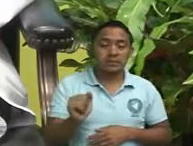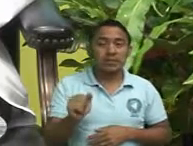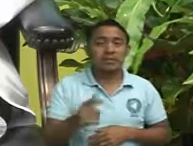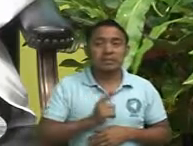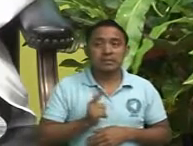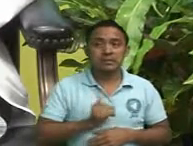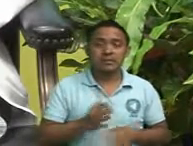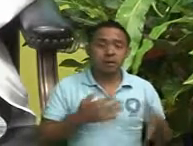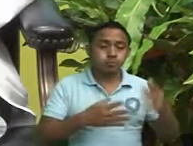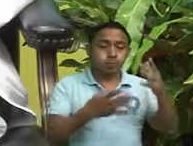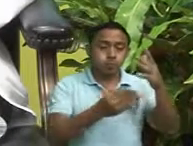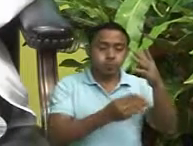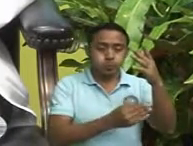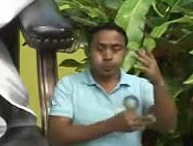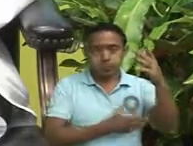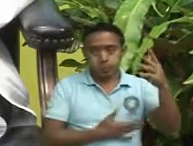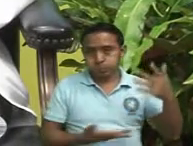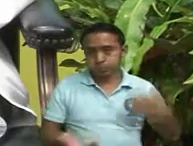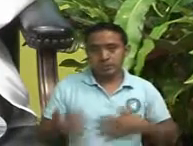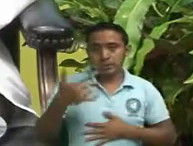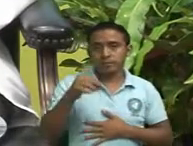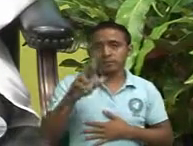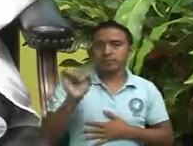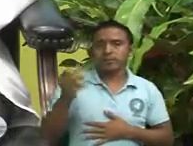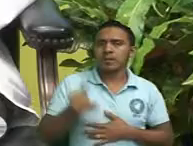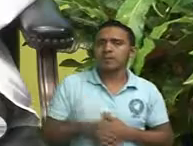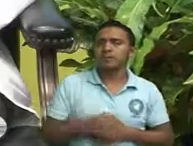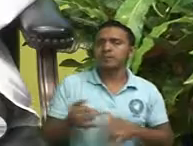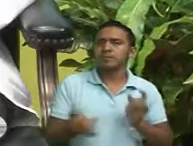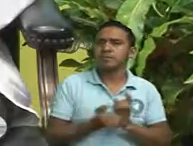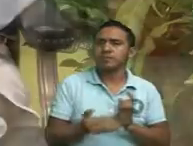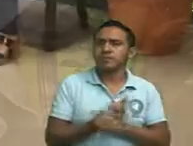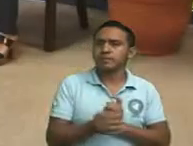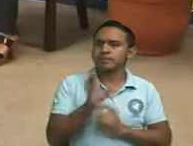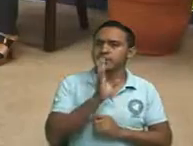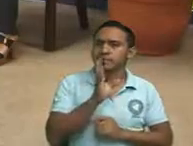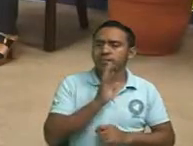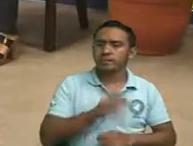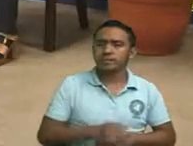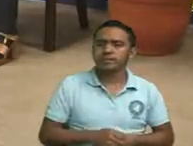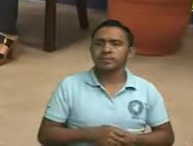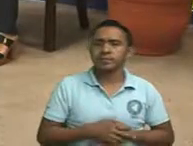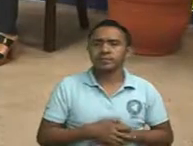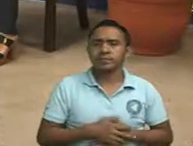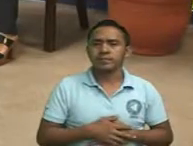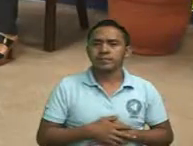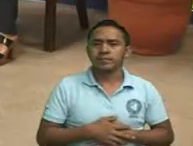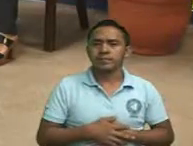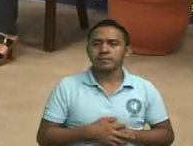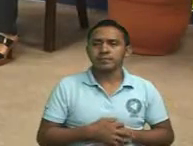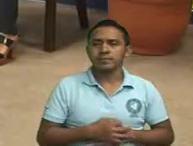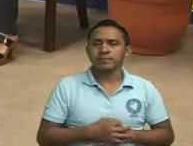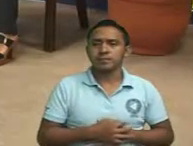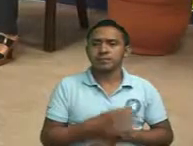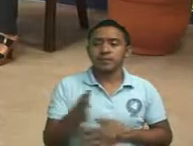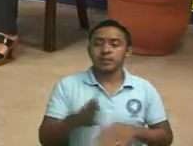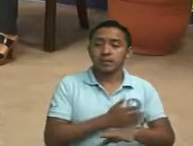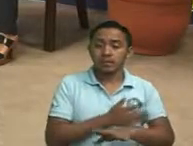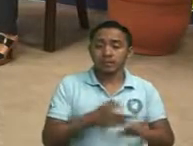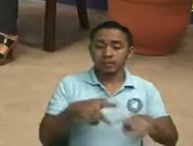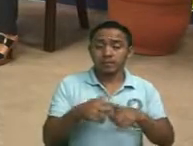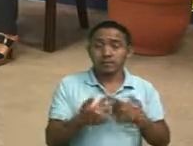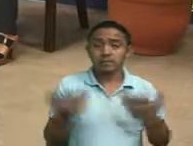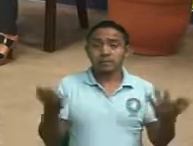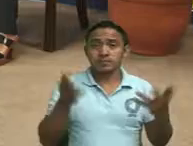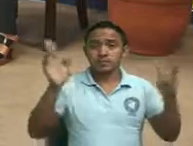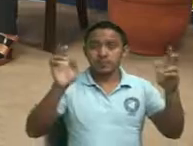tenés es grasa en tu cuerpo. Ya. Hablábamos también, licenciada, antes de entrar de lleno, de entrar al programa,